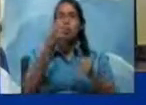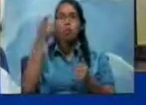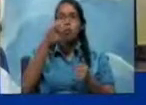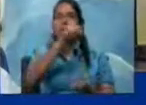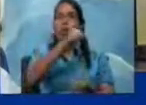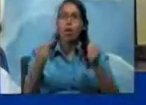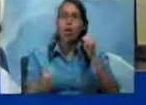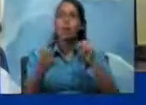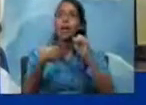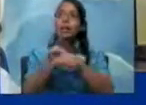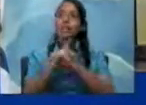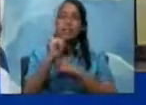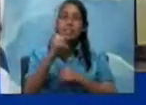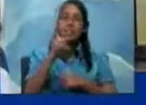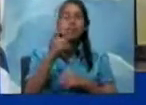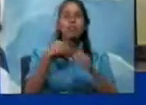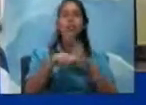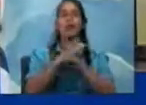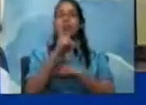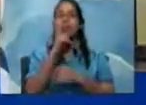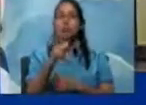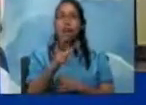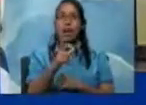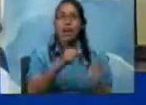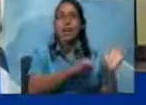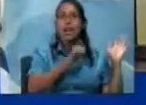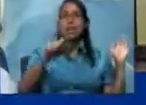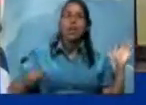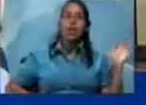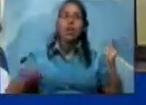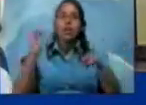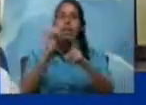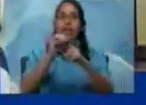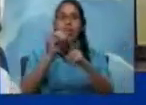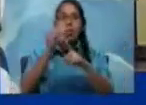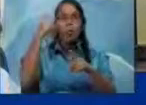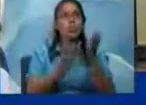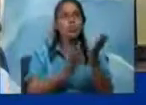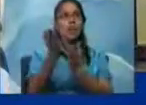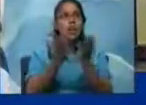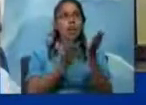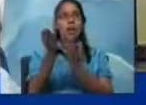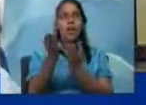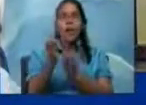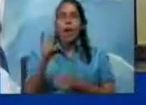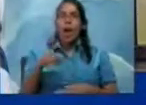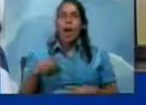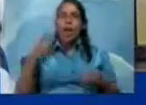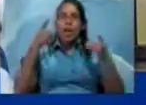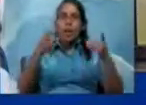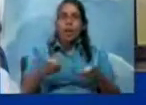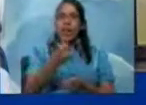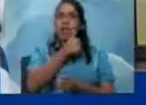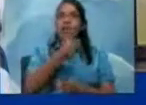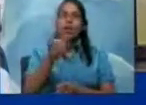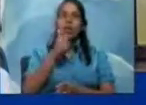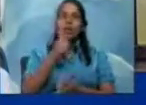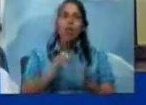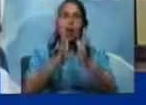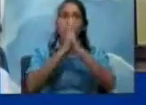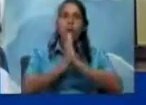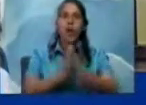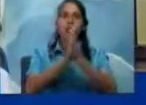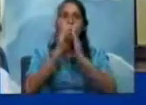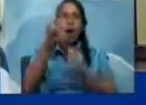para irse a le va a ir mal el señor lo llamó para su servicio dedíquese al ayuno a la oración a